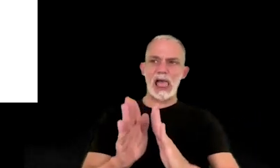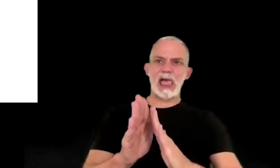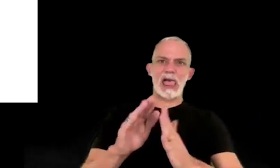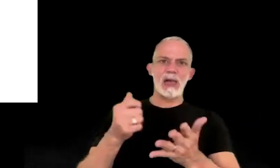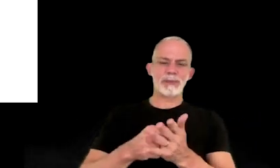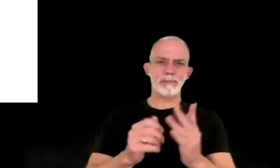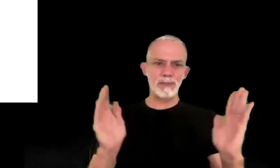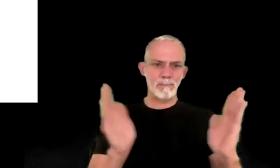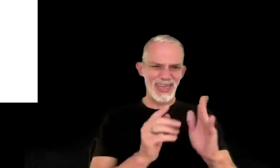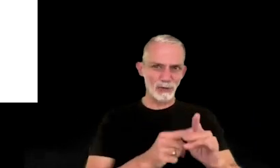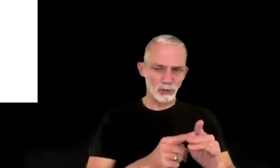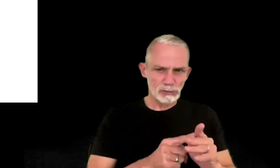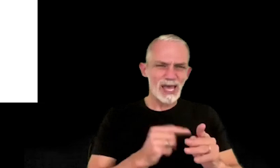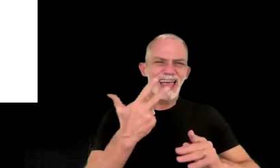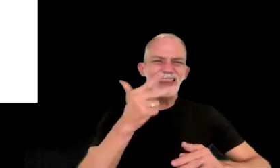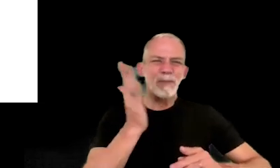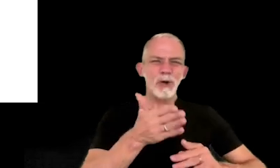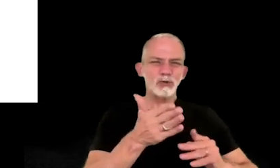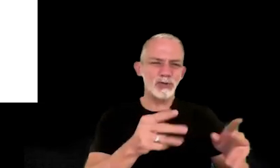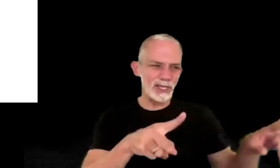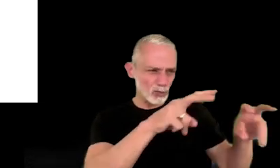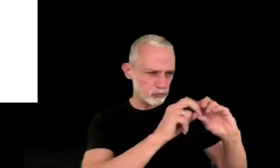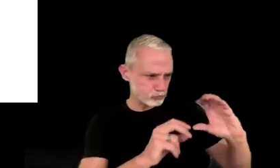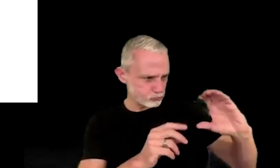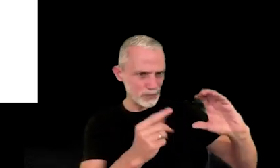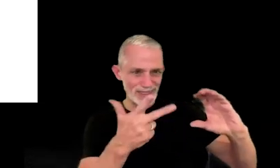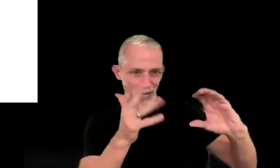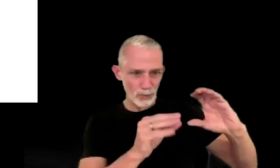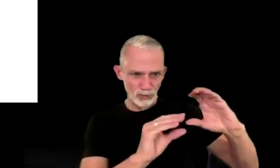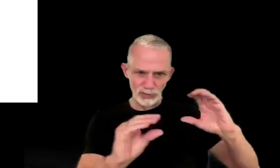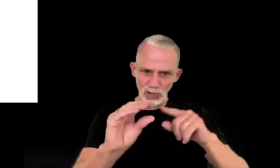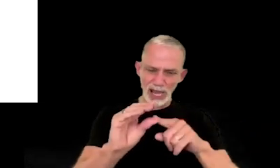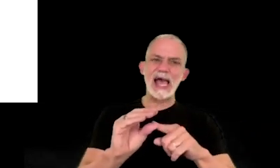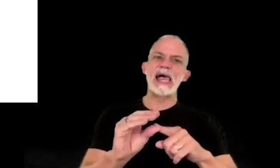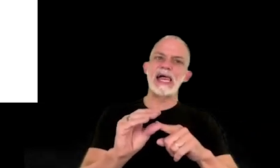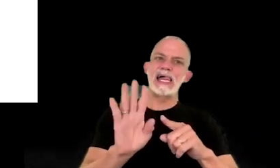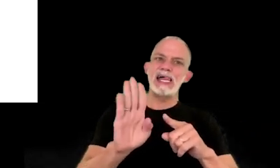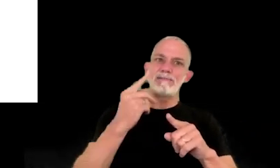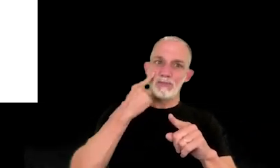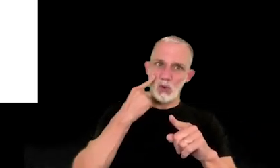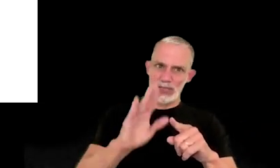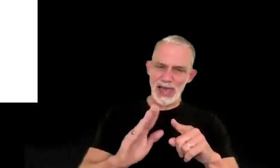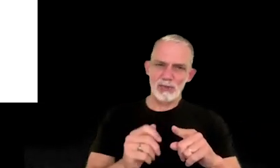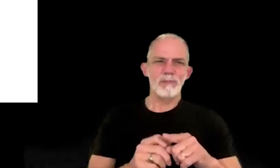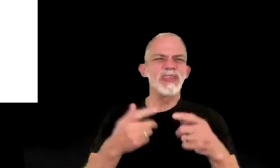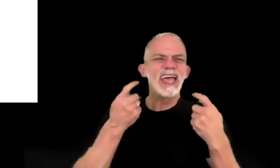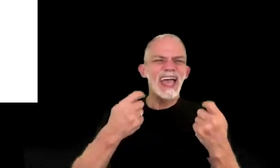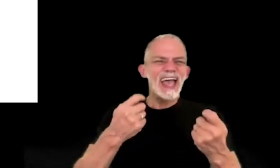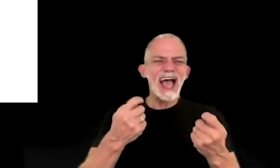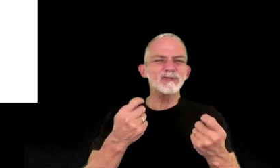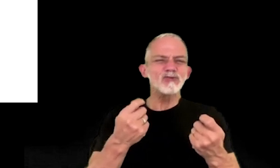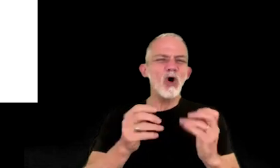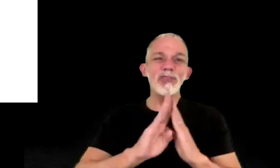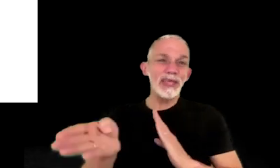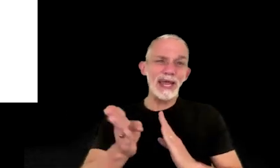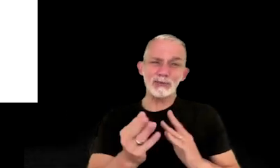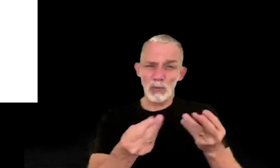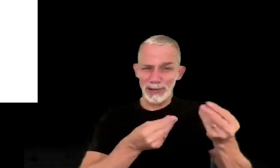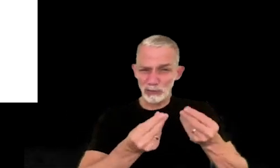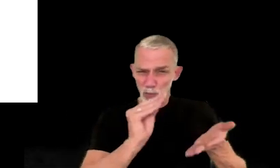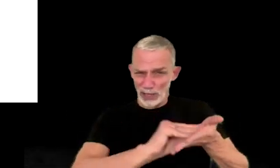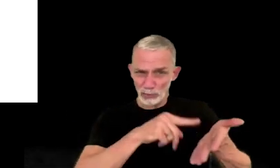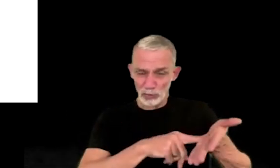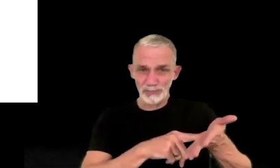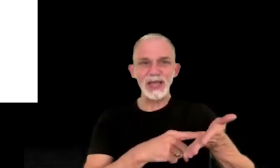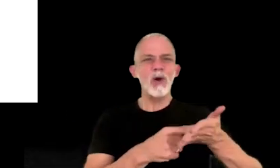llega a ser a más del 3% del Producto Bruto Interno lo que tienen estos gastos tributarios. El gasto directo es el que surge del presupuesto, que relaciona con